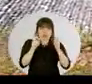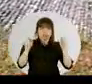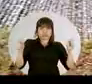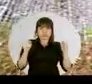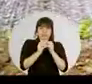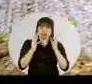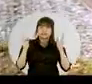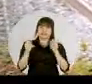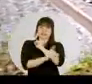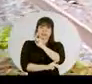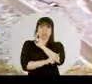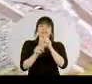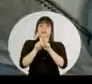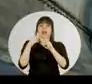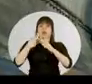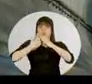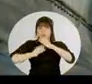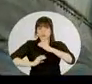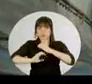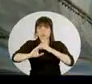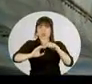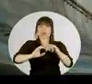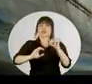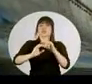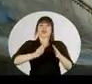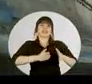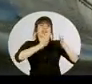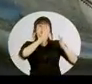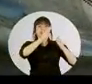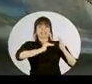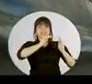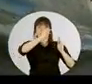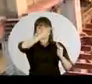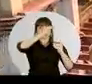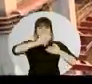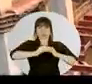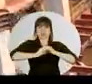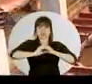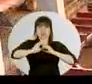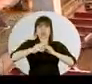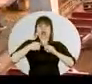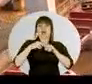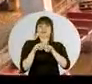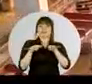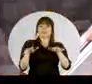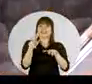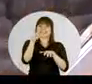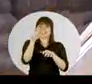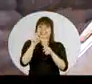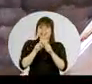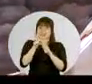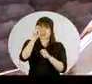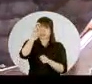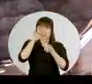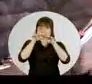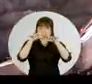metros de ancho. Incluye un túnel de conducción equivalente a un edificio de cinco pisos, un vertedero de 300 metros